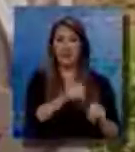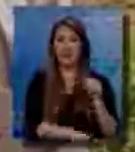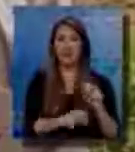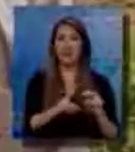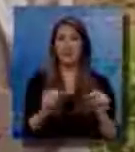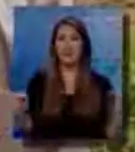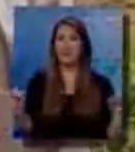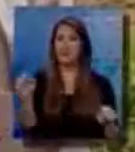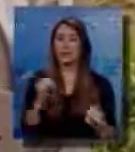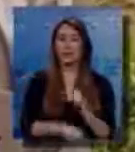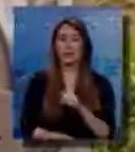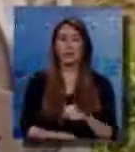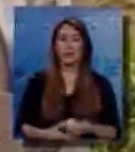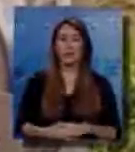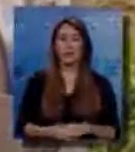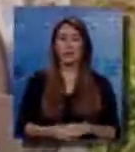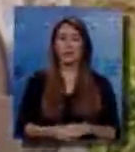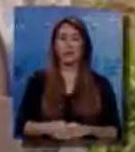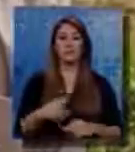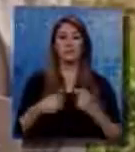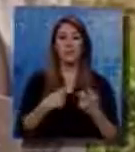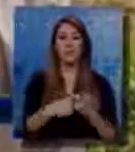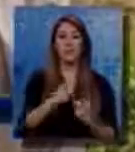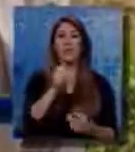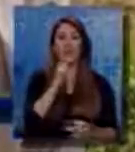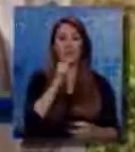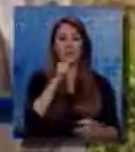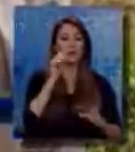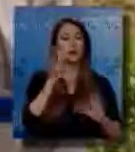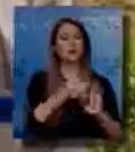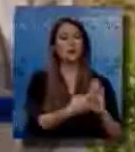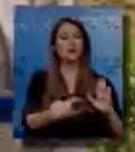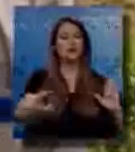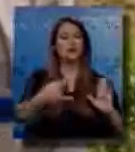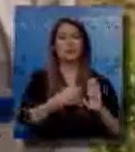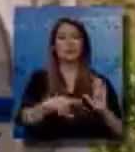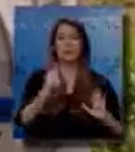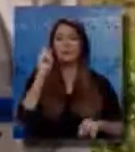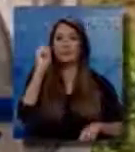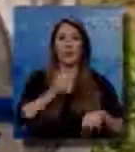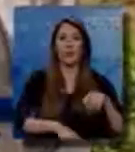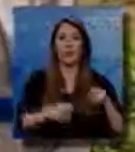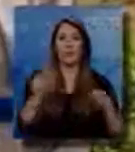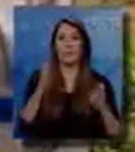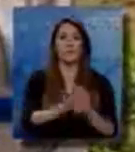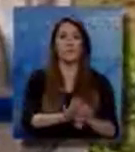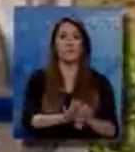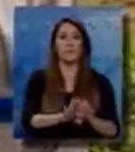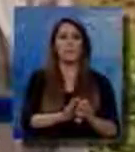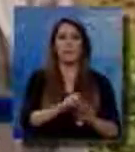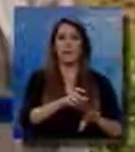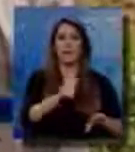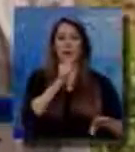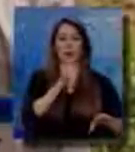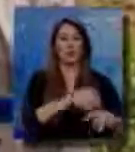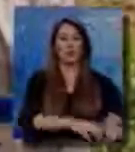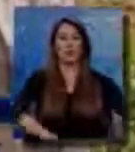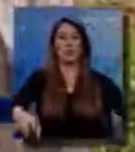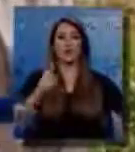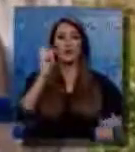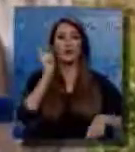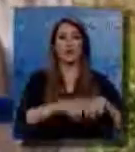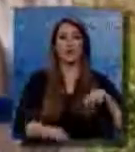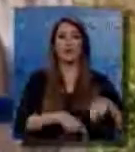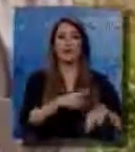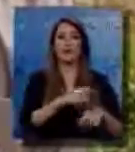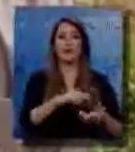Para captar el lecho, digamos, el agua para la diferente minería, pues no se debe cerrar todo el caudal del río, se debe dejar el caudal ecológico del